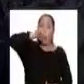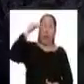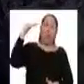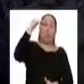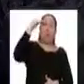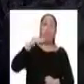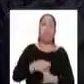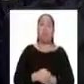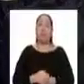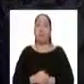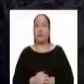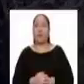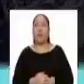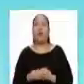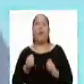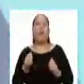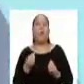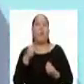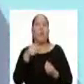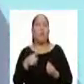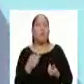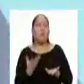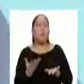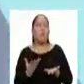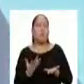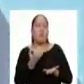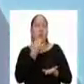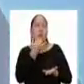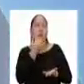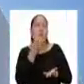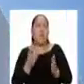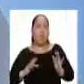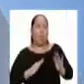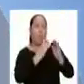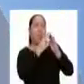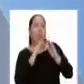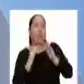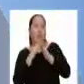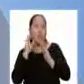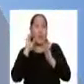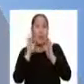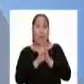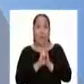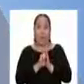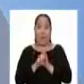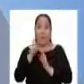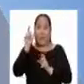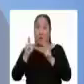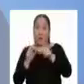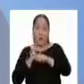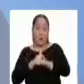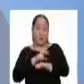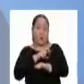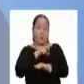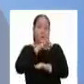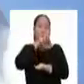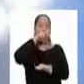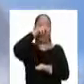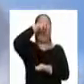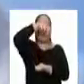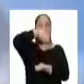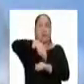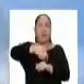clima? Verás, Henry, si un alpinista empieza a escalar por la cordillera de los Andes, poco a poco empezará a experimentar